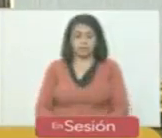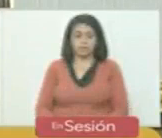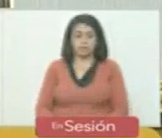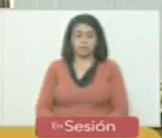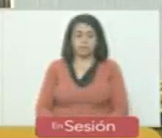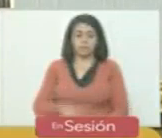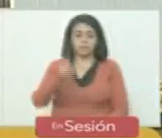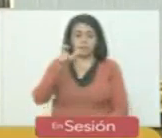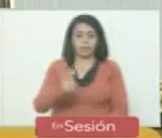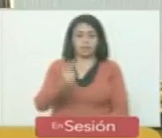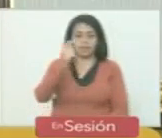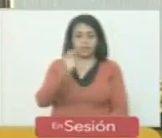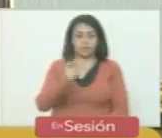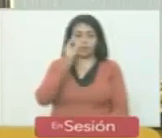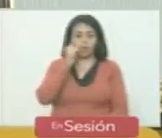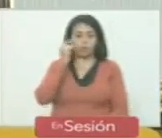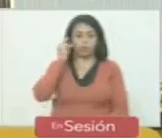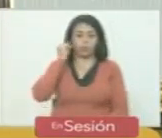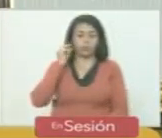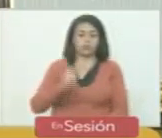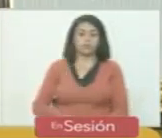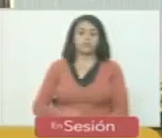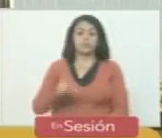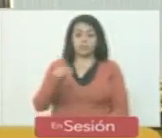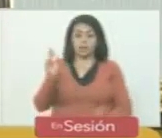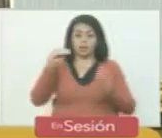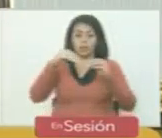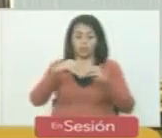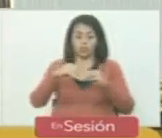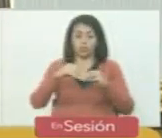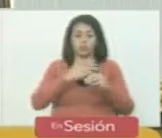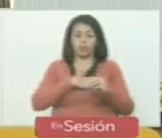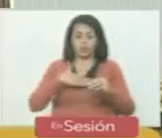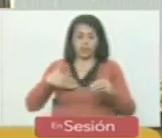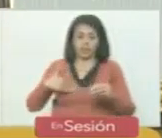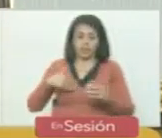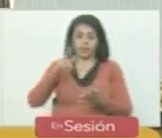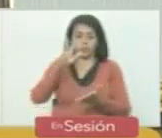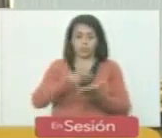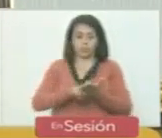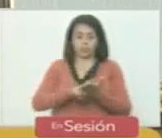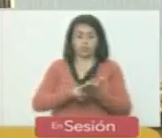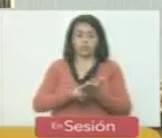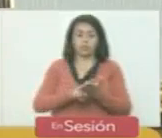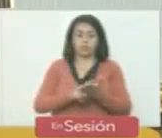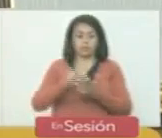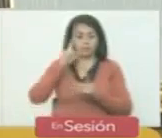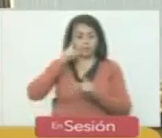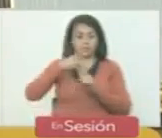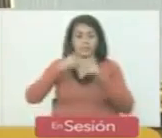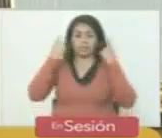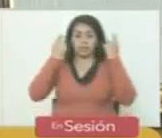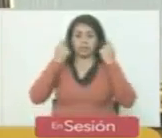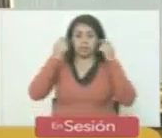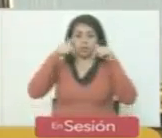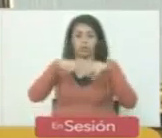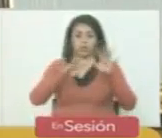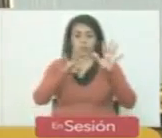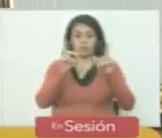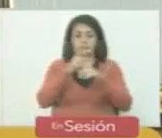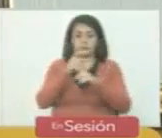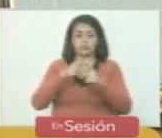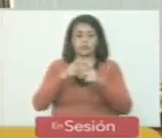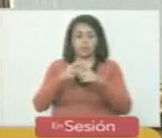Las ciudadanas diputadas y los ciudadanos diputados que estén dispuestos en aprobar el acuerdo con motivo de celebrarse hoy 9 de